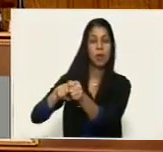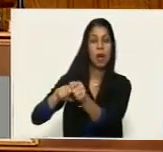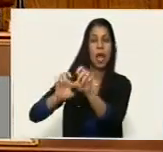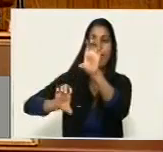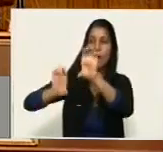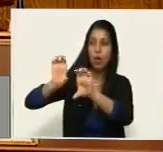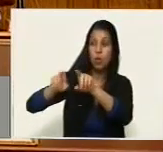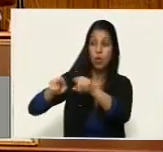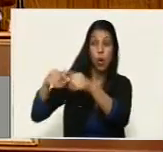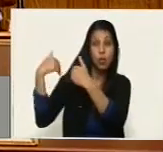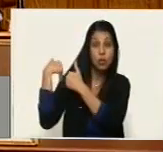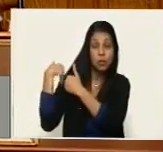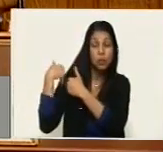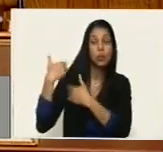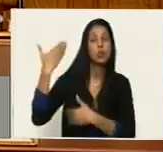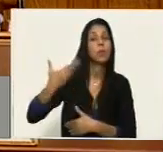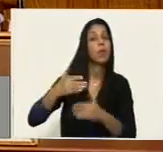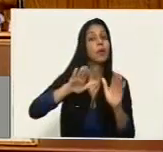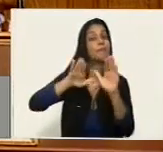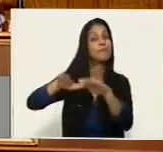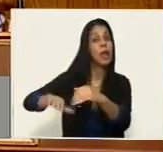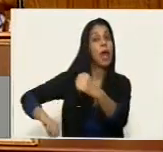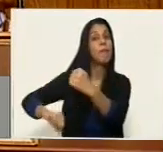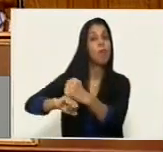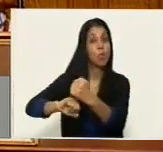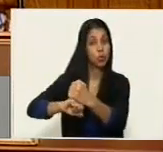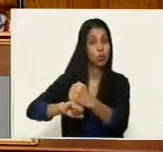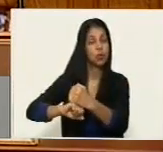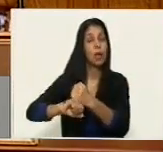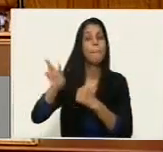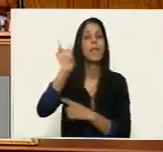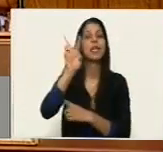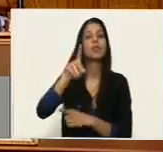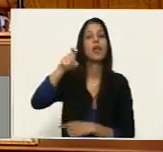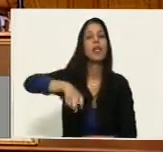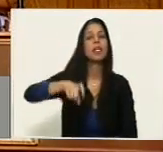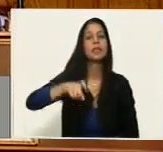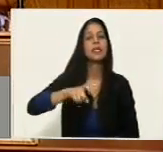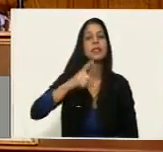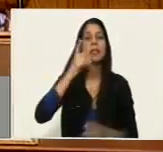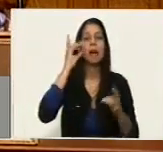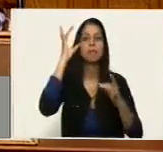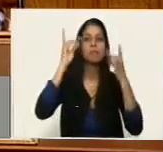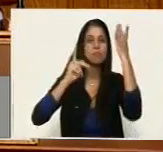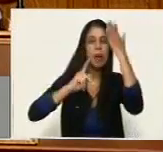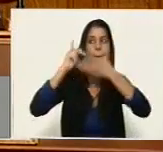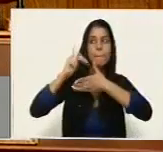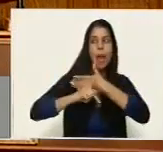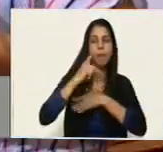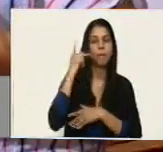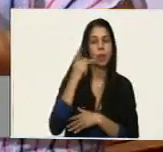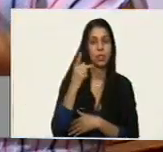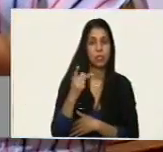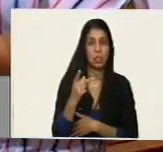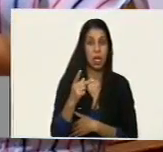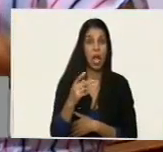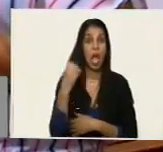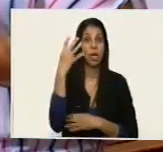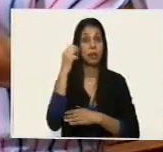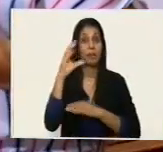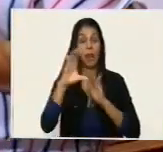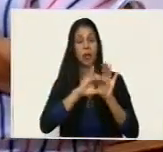visión inmediata de lo que necesita nuestro país en políticas económicas. La Asamblea Nacional Constituyente tomó